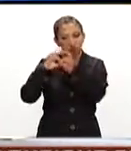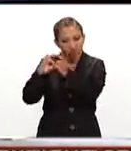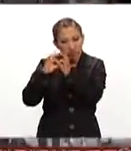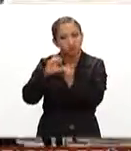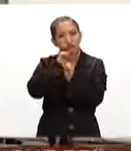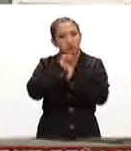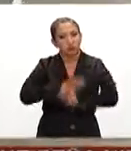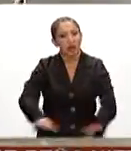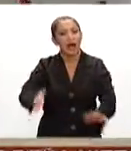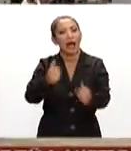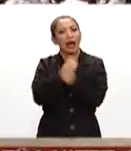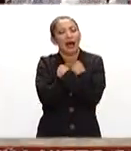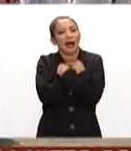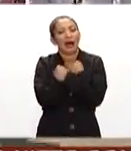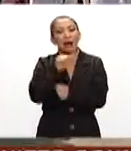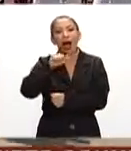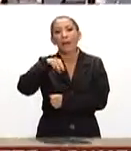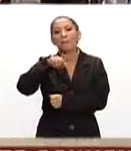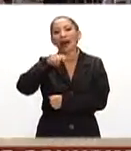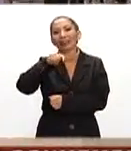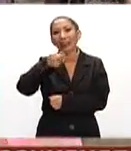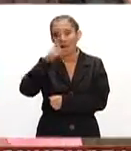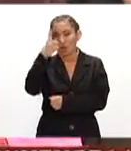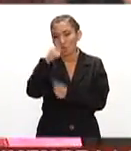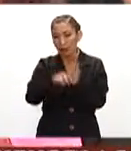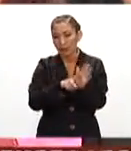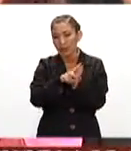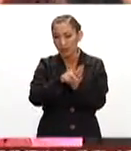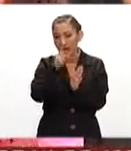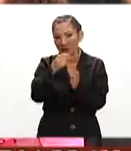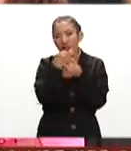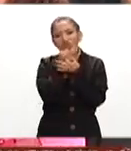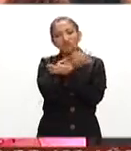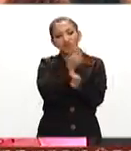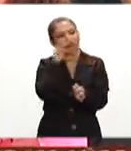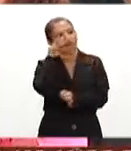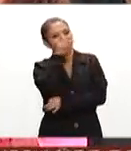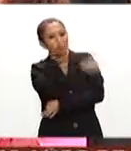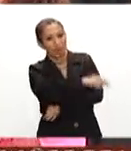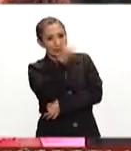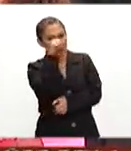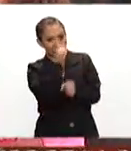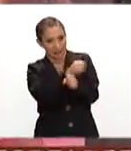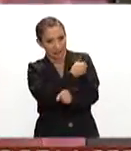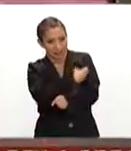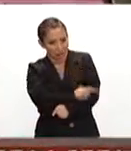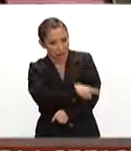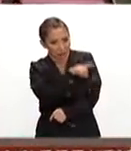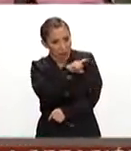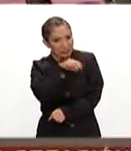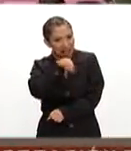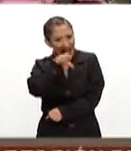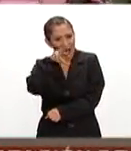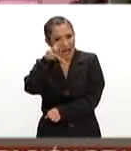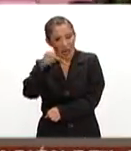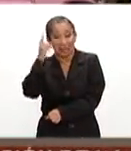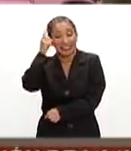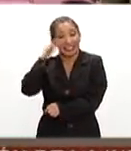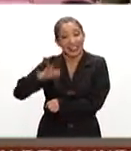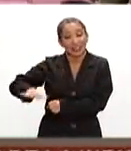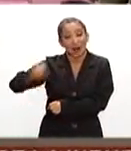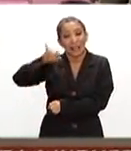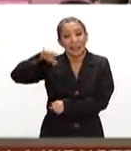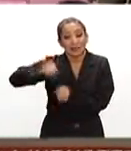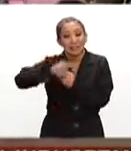a la campaña Ámate. En uno de los videos de esta campaña usted puede ver al secretario de Salud, José Narro, y a los directores